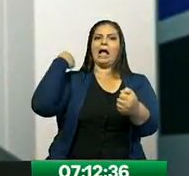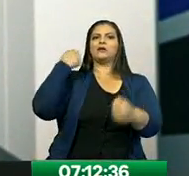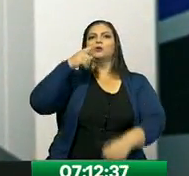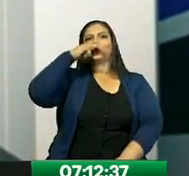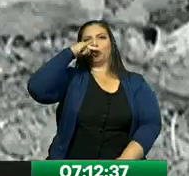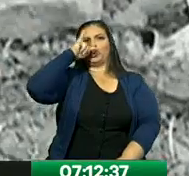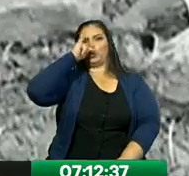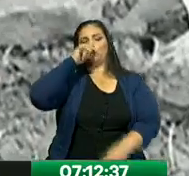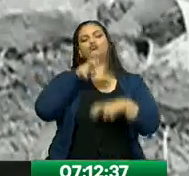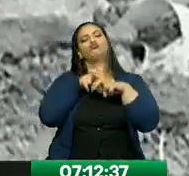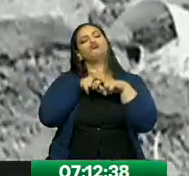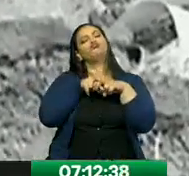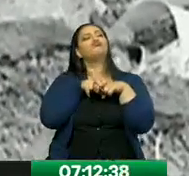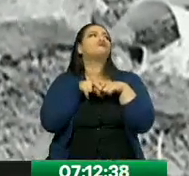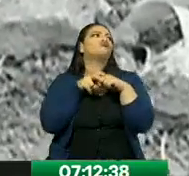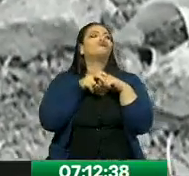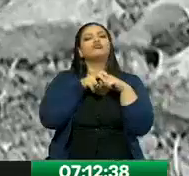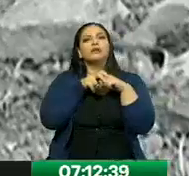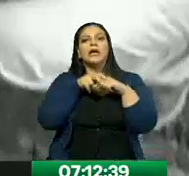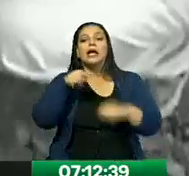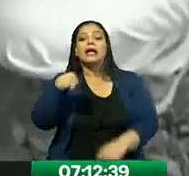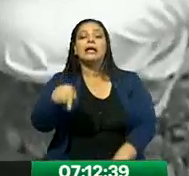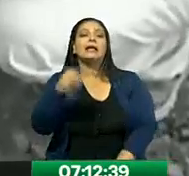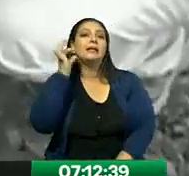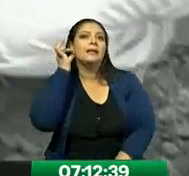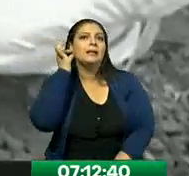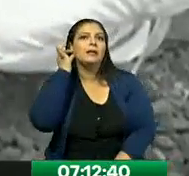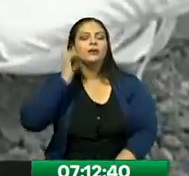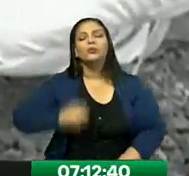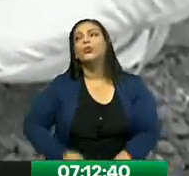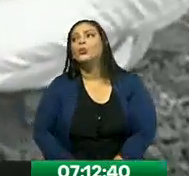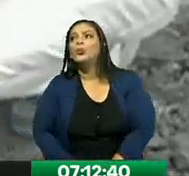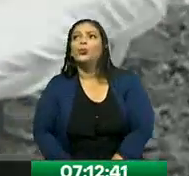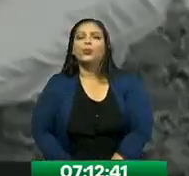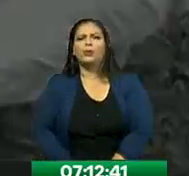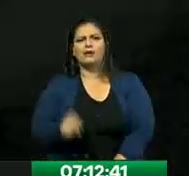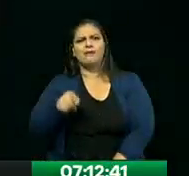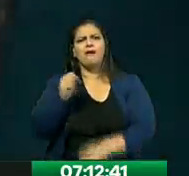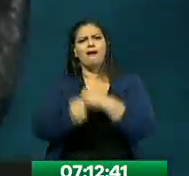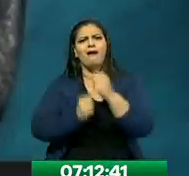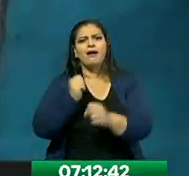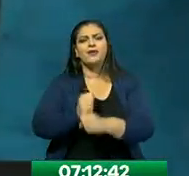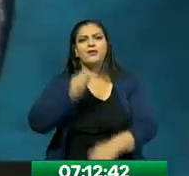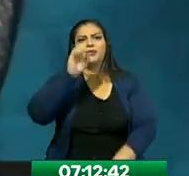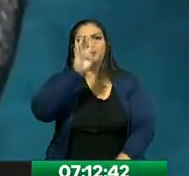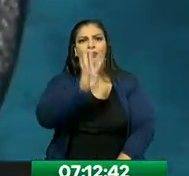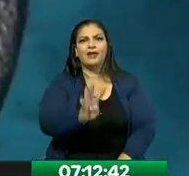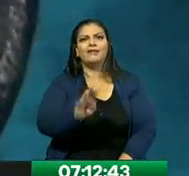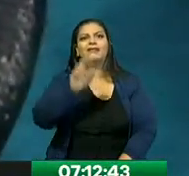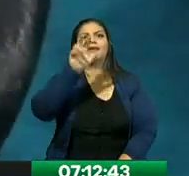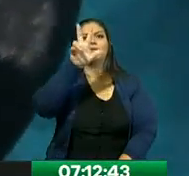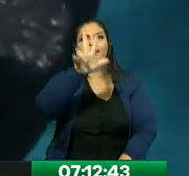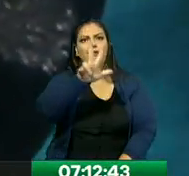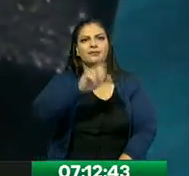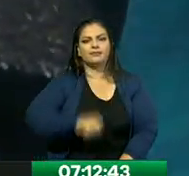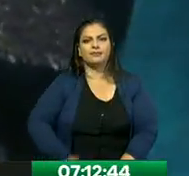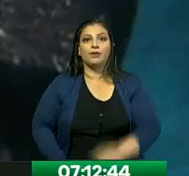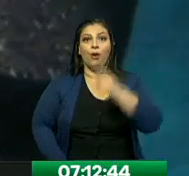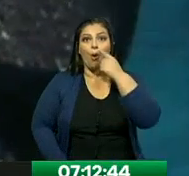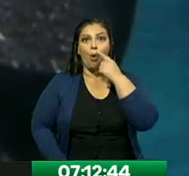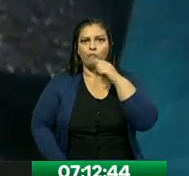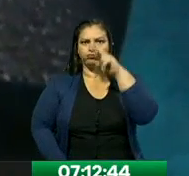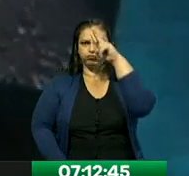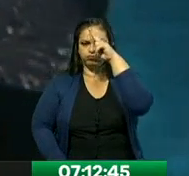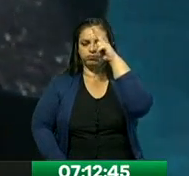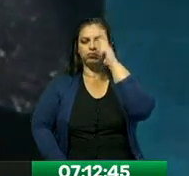de gasolina que luego lo utilizó para atentar contra la vida de la señora de 43 años policía pero al vídeo en comentó ayer que